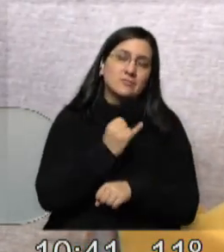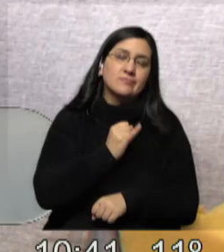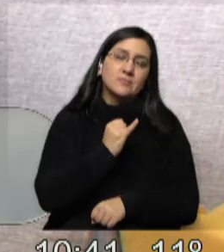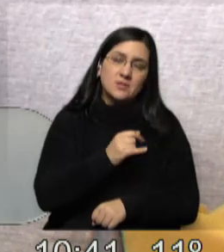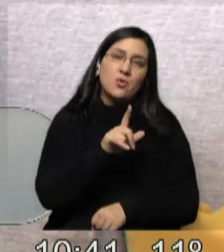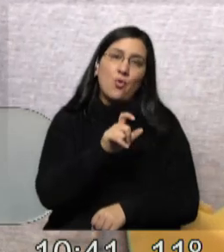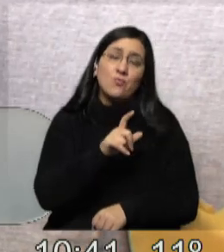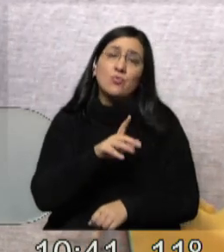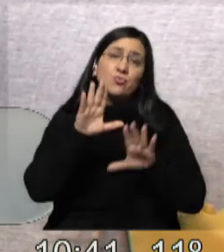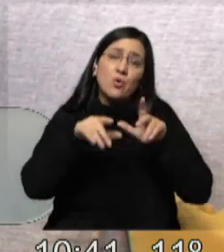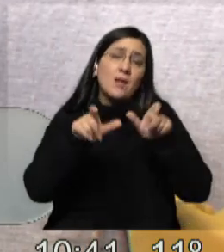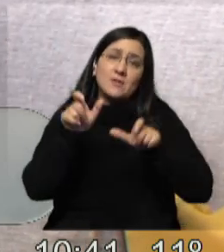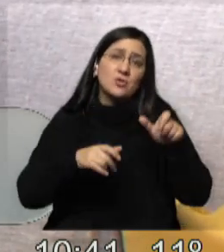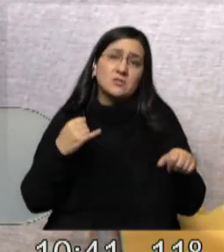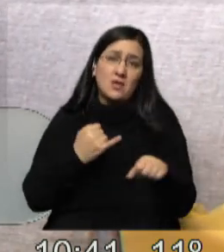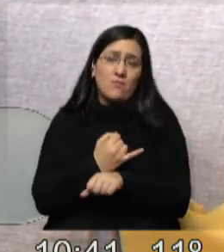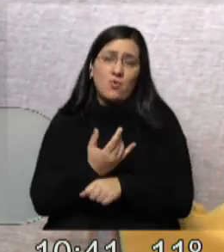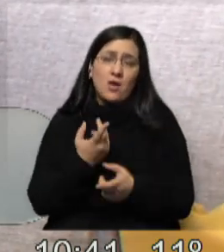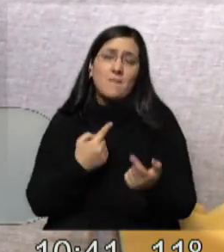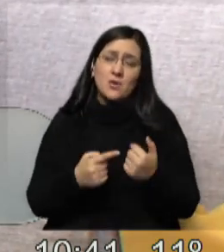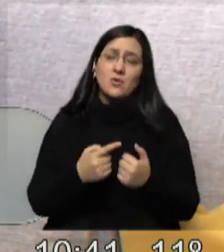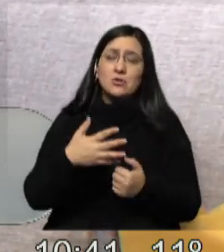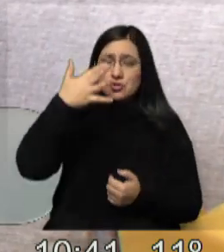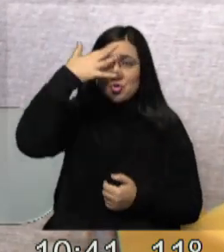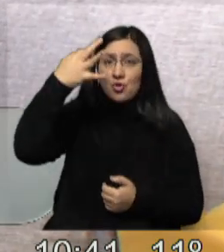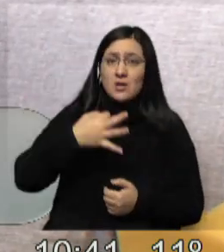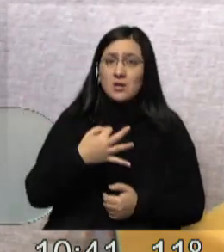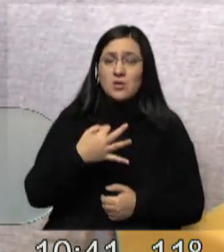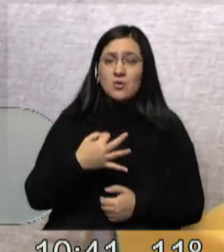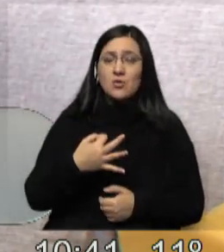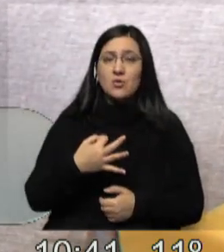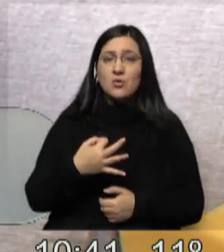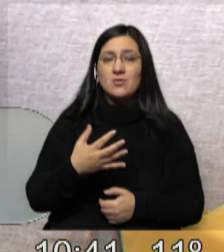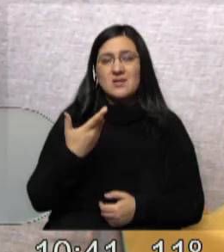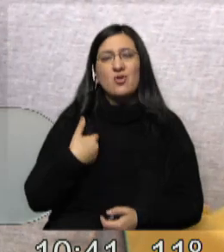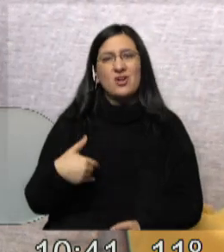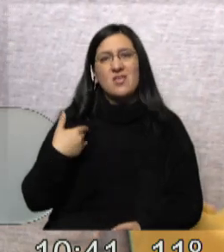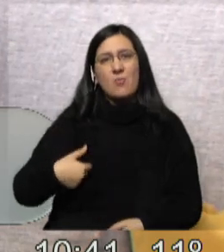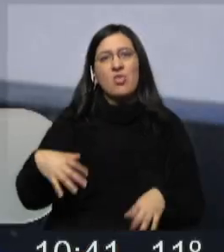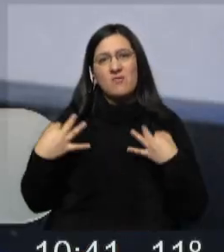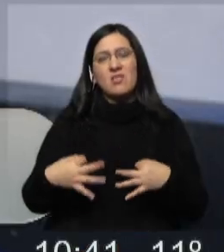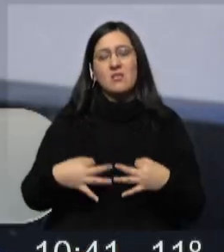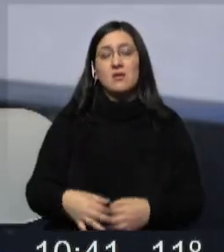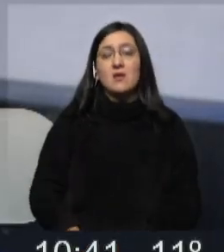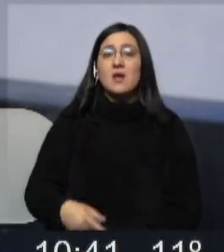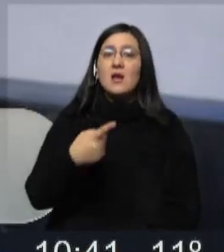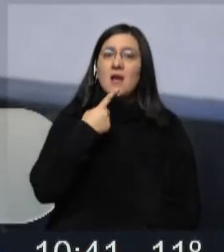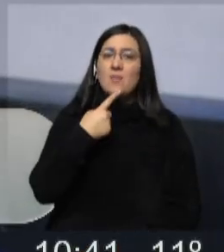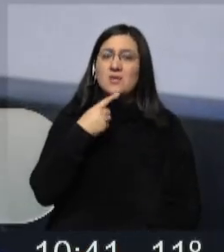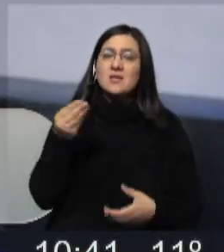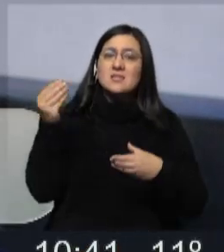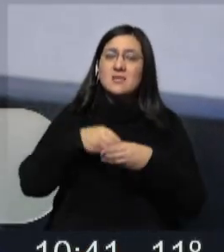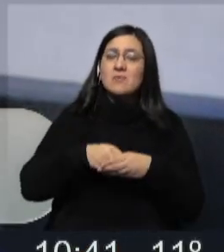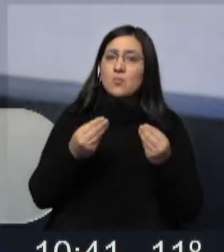tuvo, como todos, ¿no? Pero sí, creo que se lo extraña de verdad. ¿La política se ha metido mucho